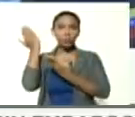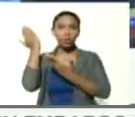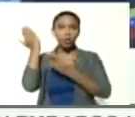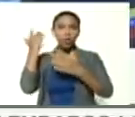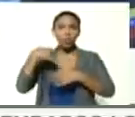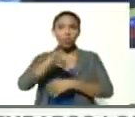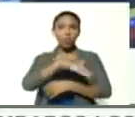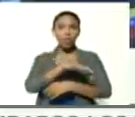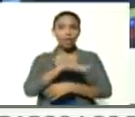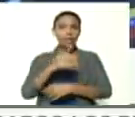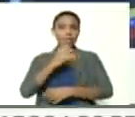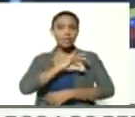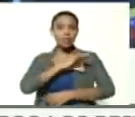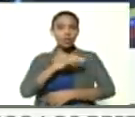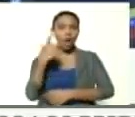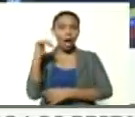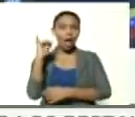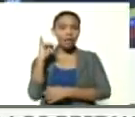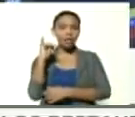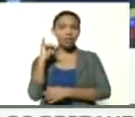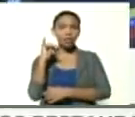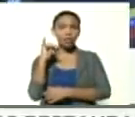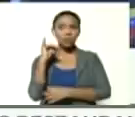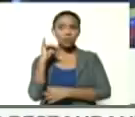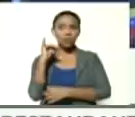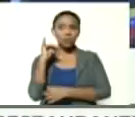donde este señor se atreve